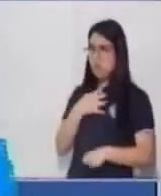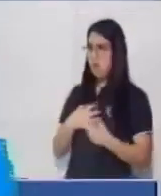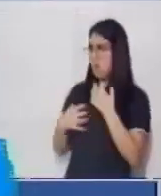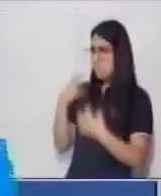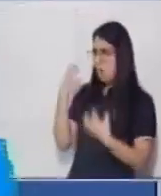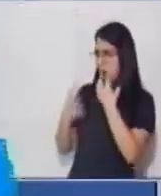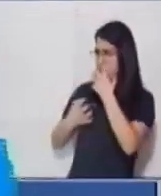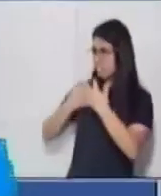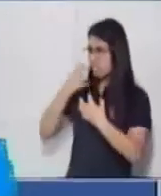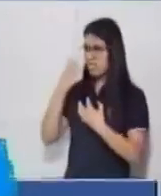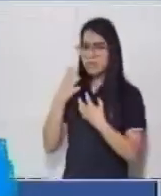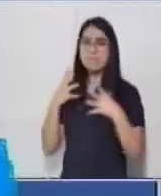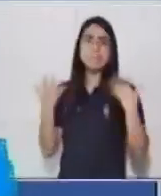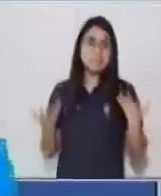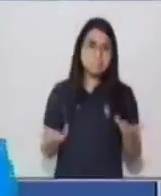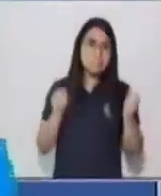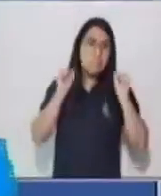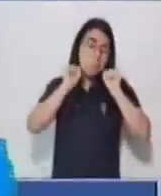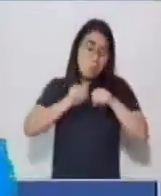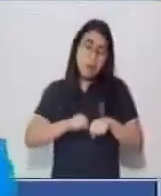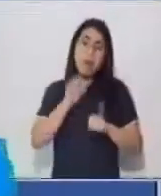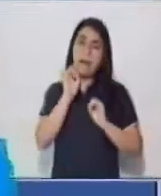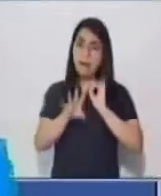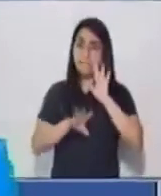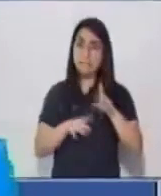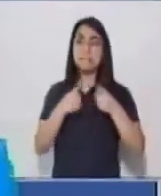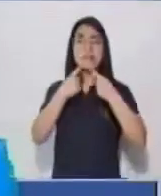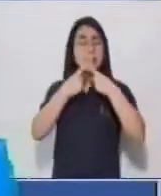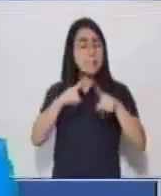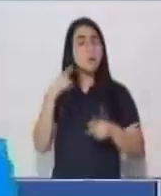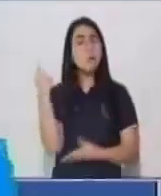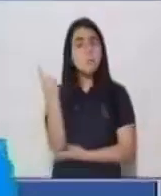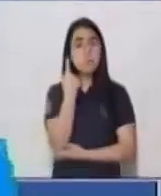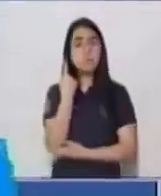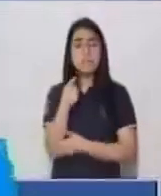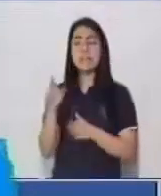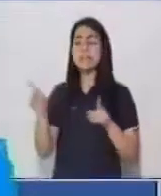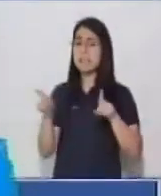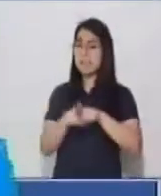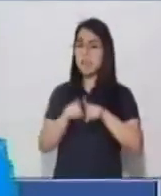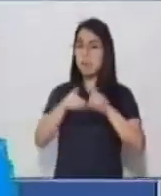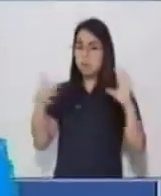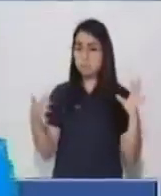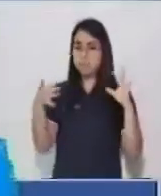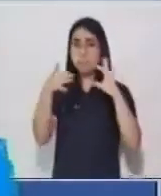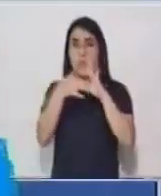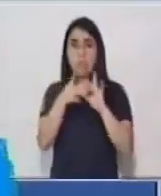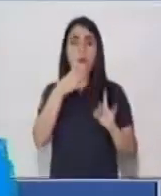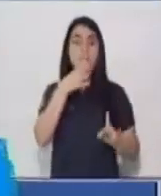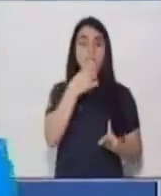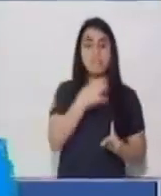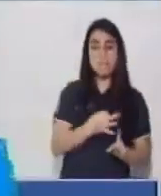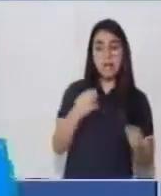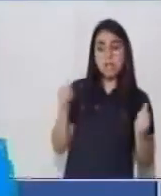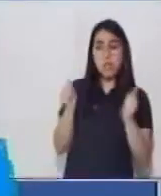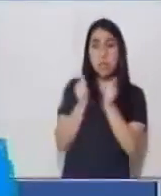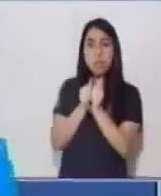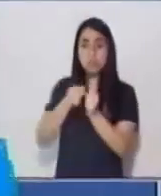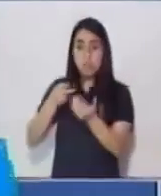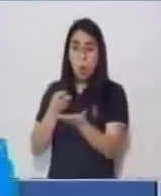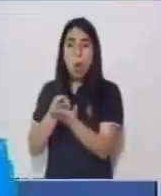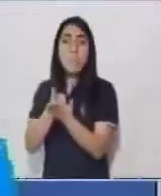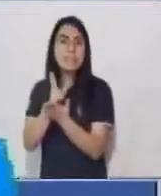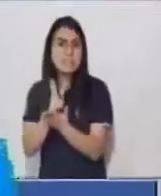vinculados a la honestidad, la cual implica la actitud de mantener en todo momento la veracidad en las palabras y en